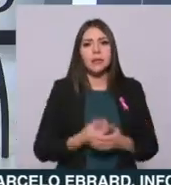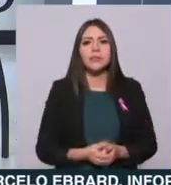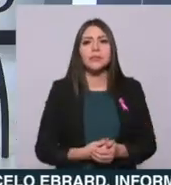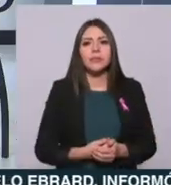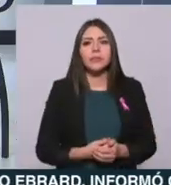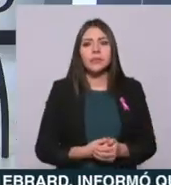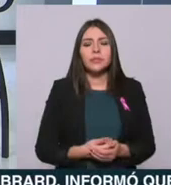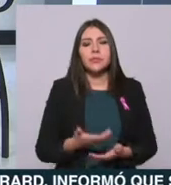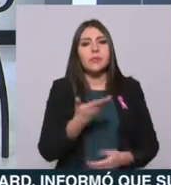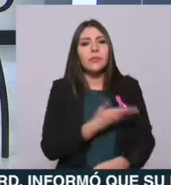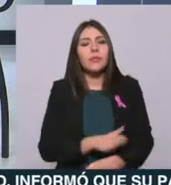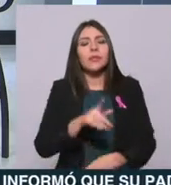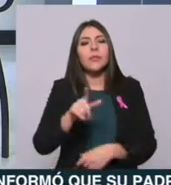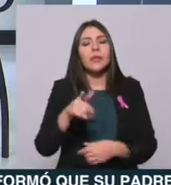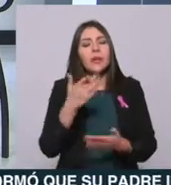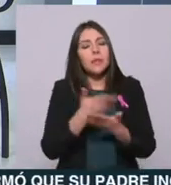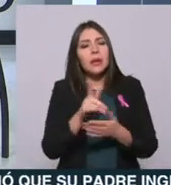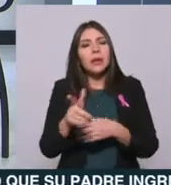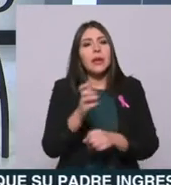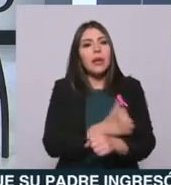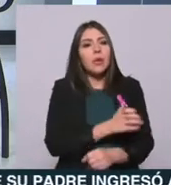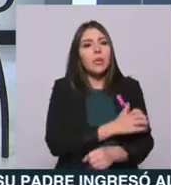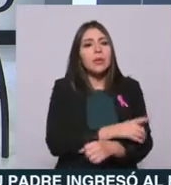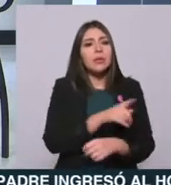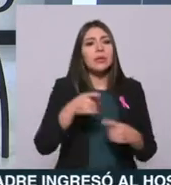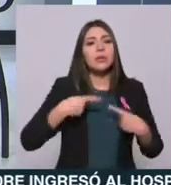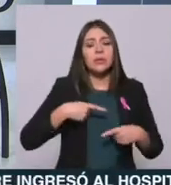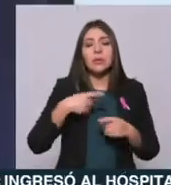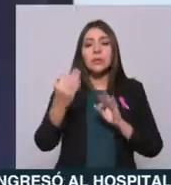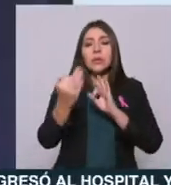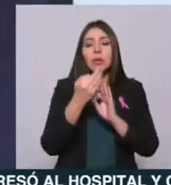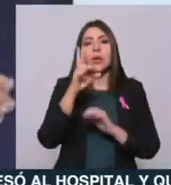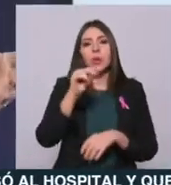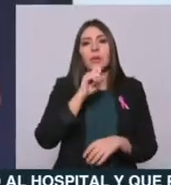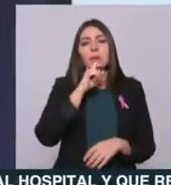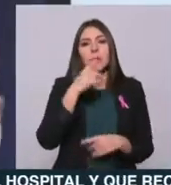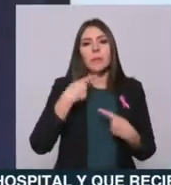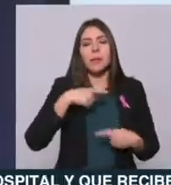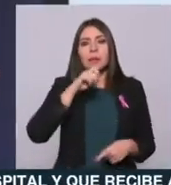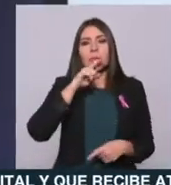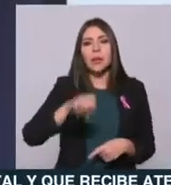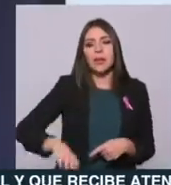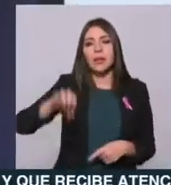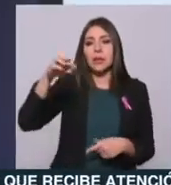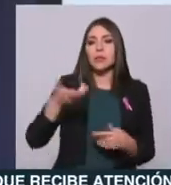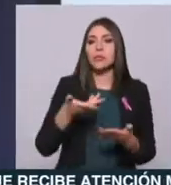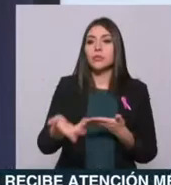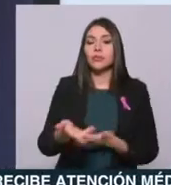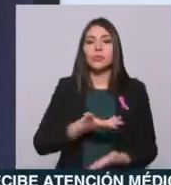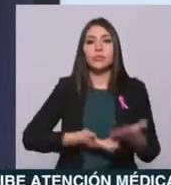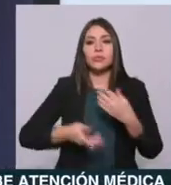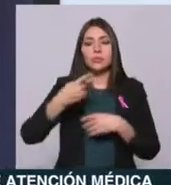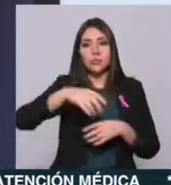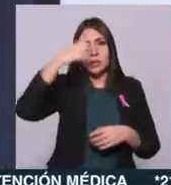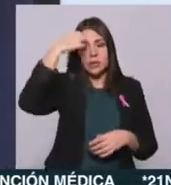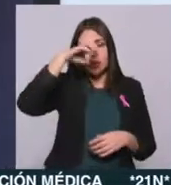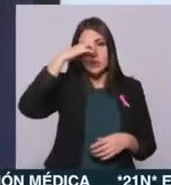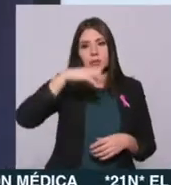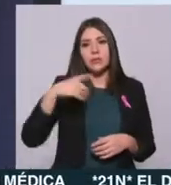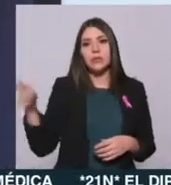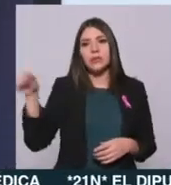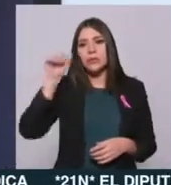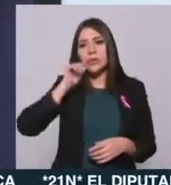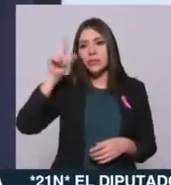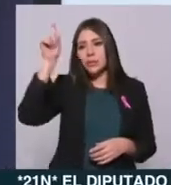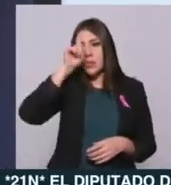Que busquen no solo a las personas que están cerca, sino a gente de su misma edad para intercambiar todas estas experiencias y yo digo los consejos que